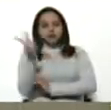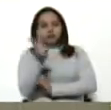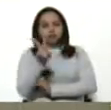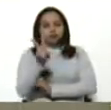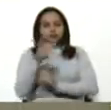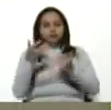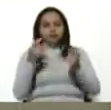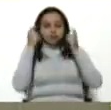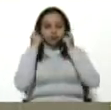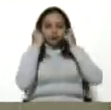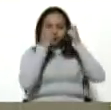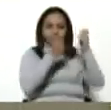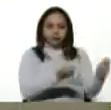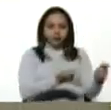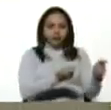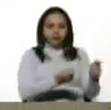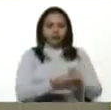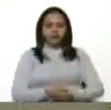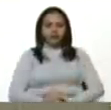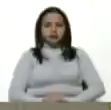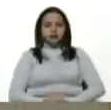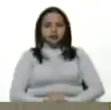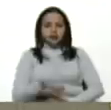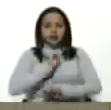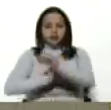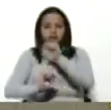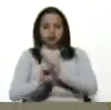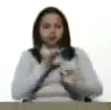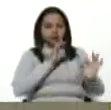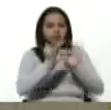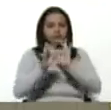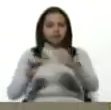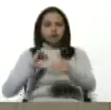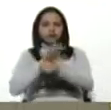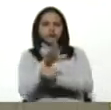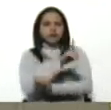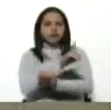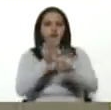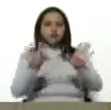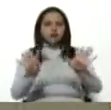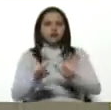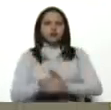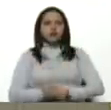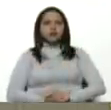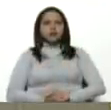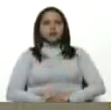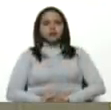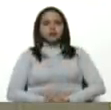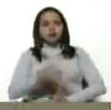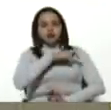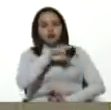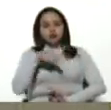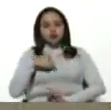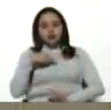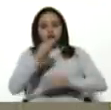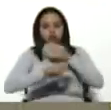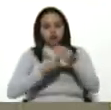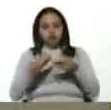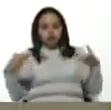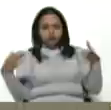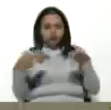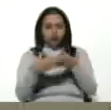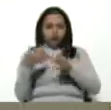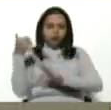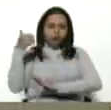mascarilla para evitar el contagio del COVID-19. En efecto, hemos sostenido una larga reunión de